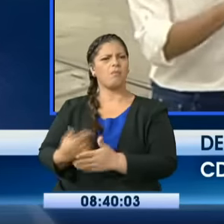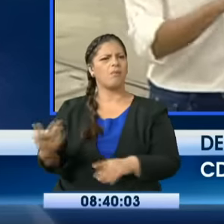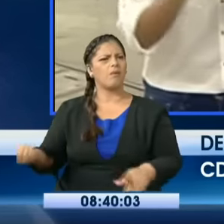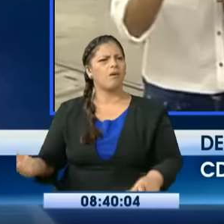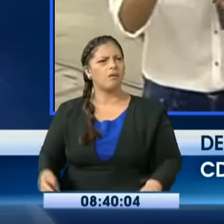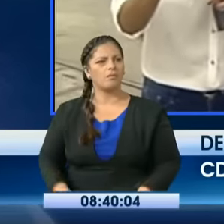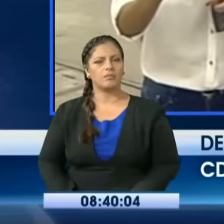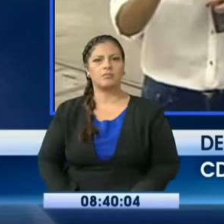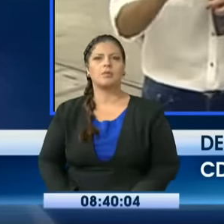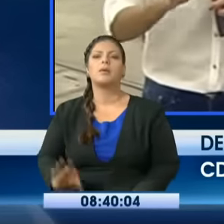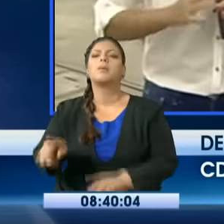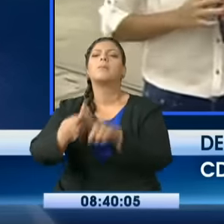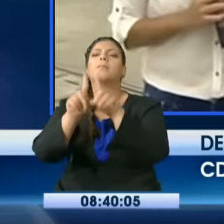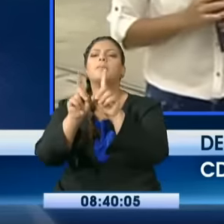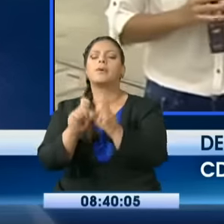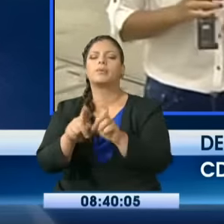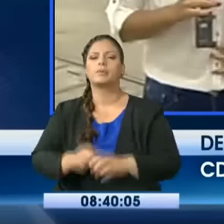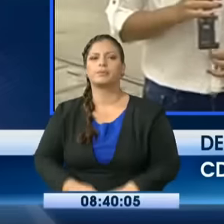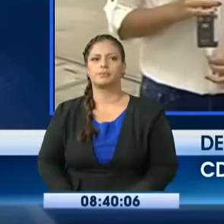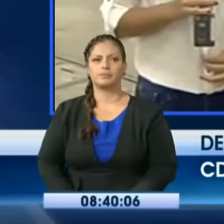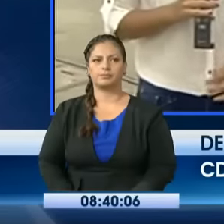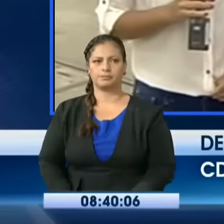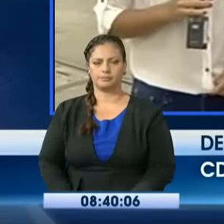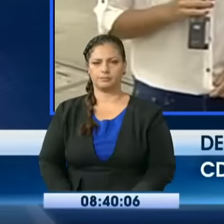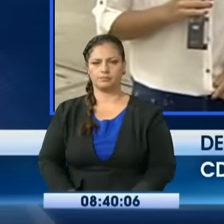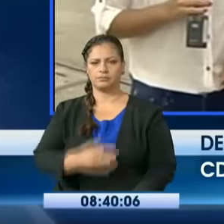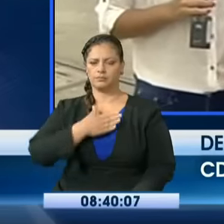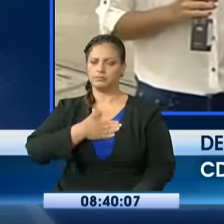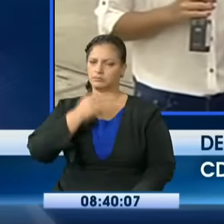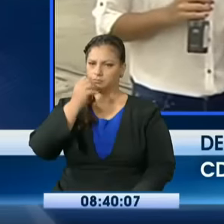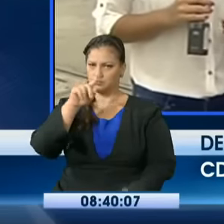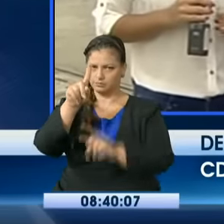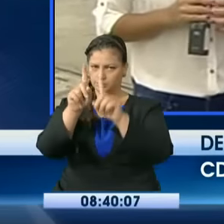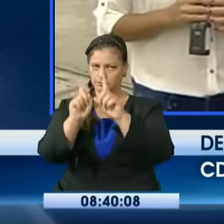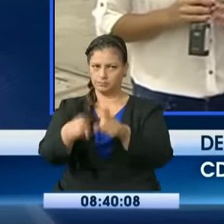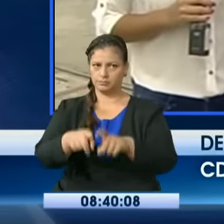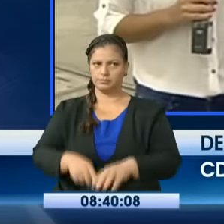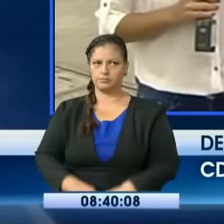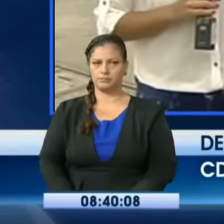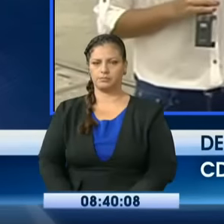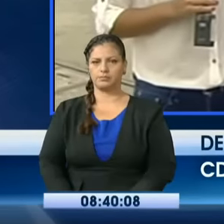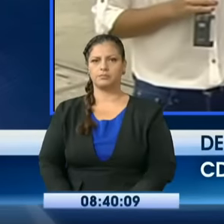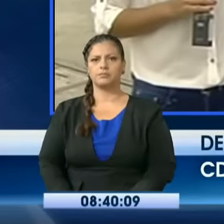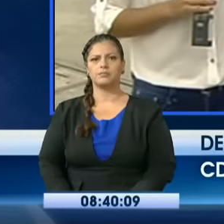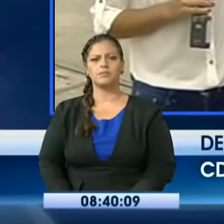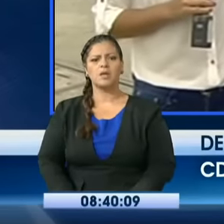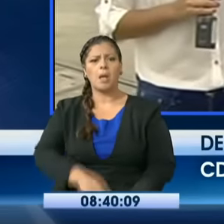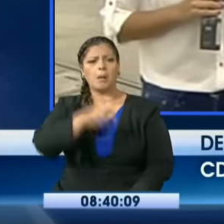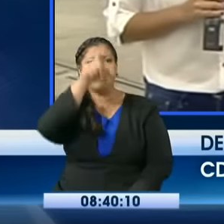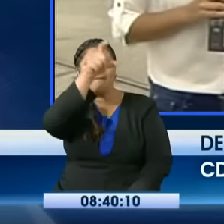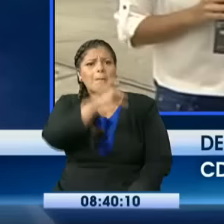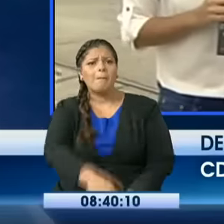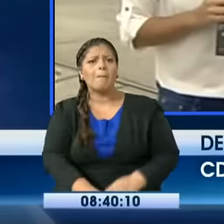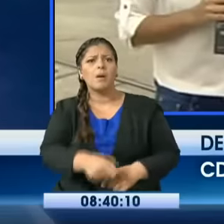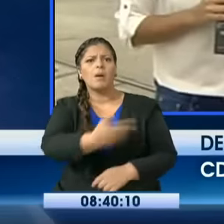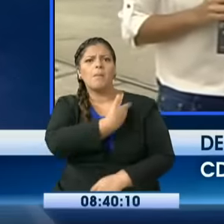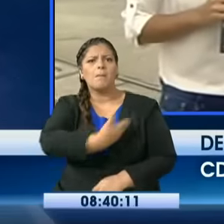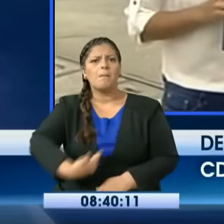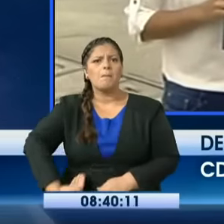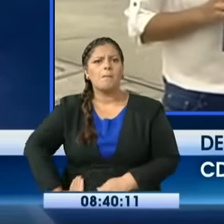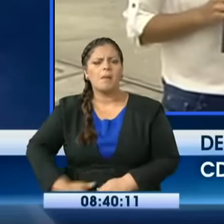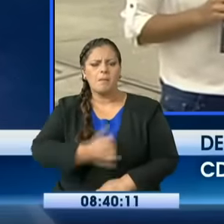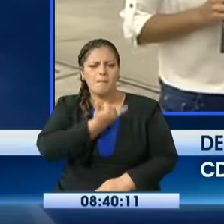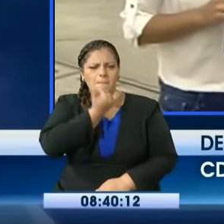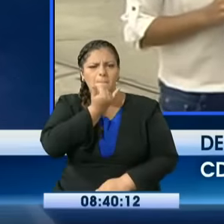Hugo Vilares tiene una inquietud. Dígame, Hugo. A ver, pregúntele al señor coronel si eso no cae en el campo de lo penal, para que sea